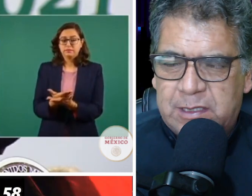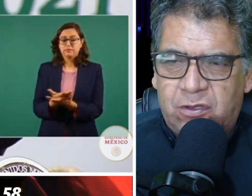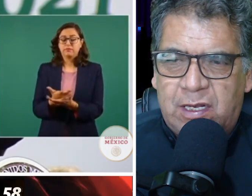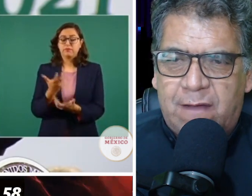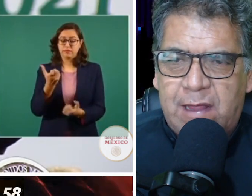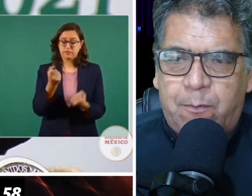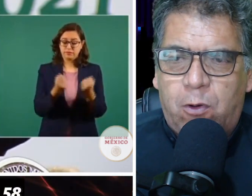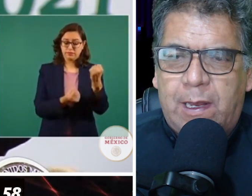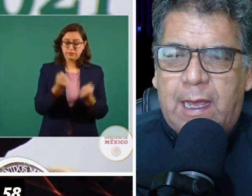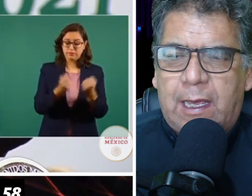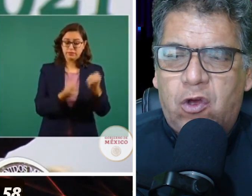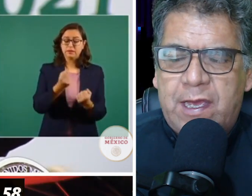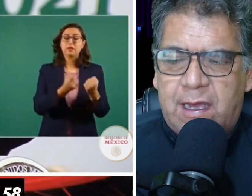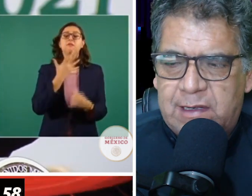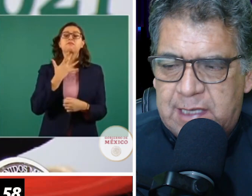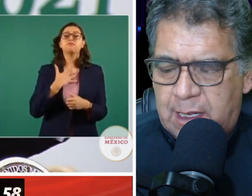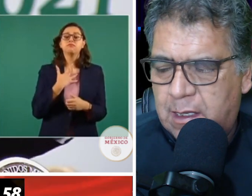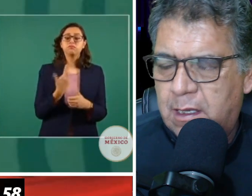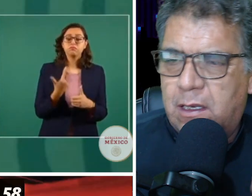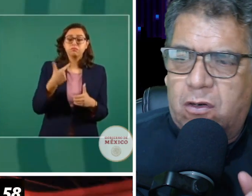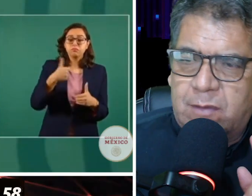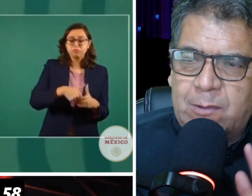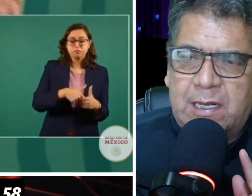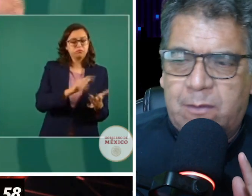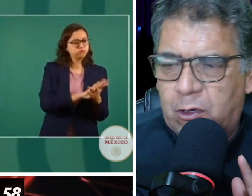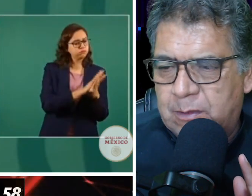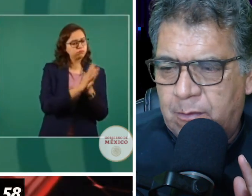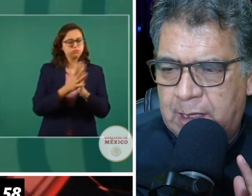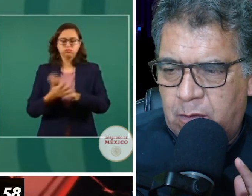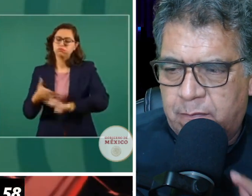transformación de la vida pública que hoy encabeza. Nos vemos en el próximo video.